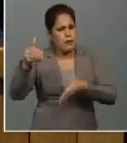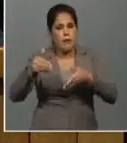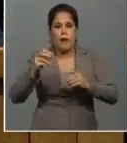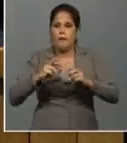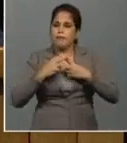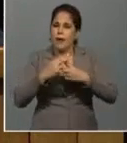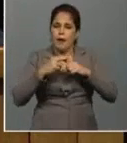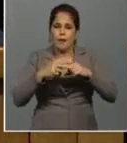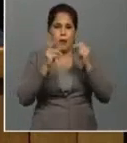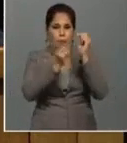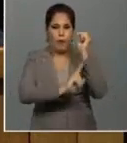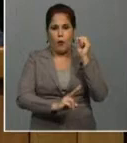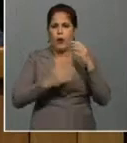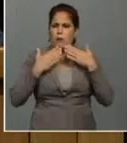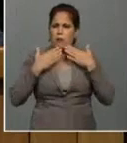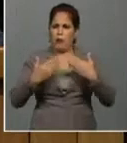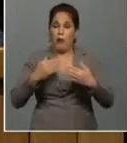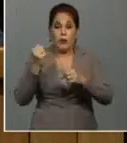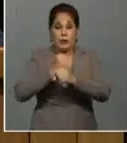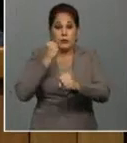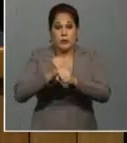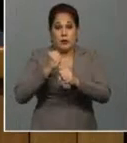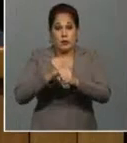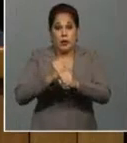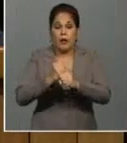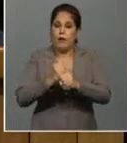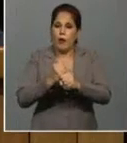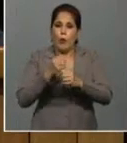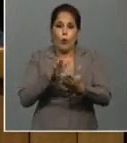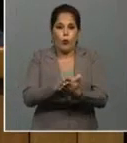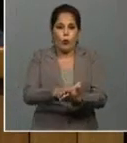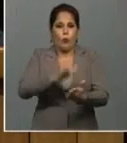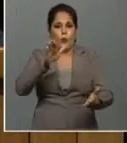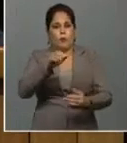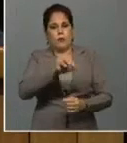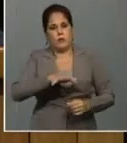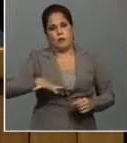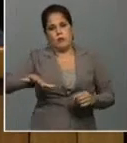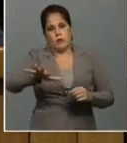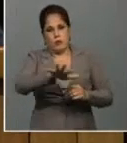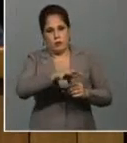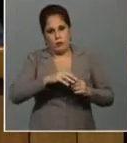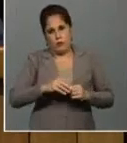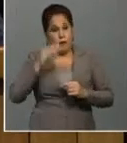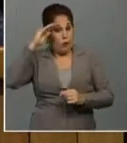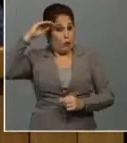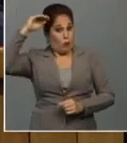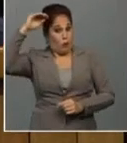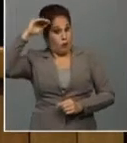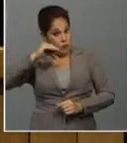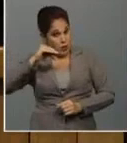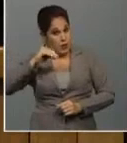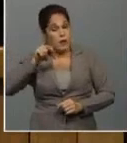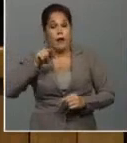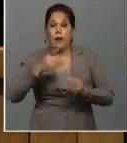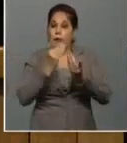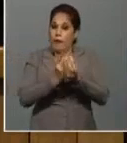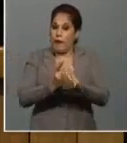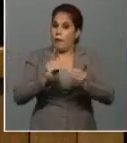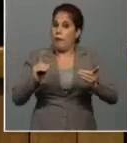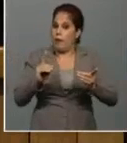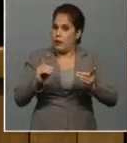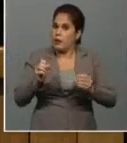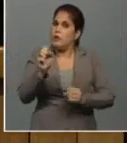reconstruir valores que le den mayor sentido y trascendencia al compromiso social conscientes de que la democracia